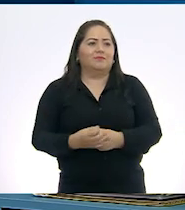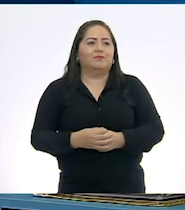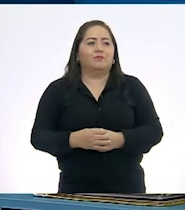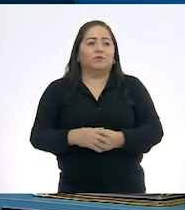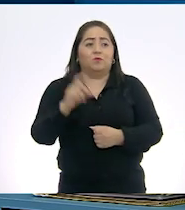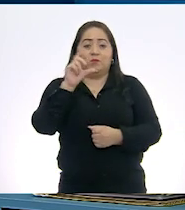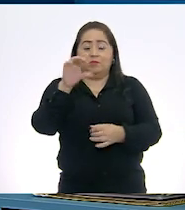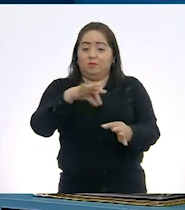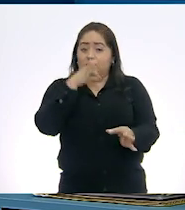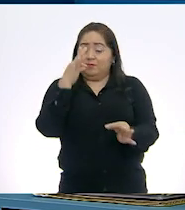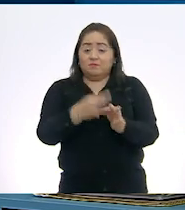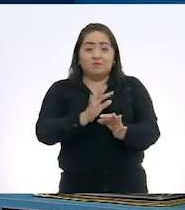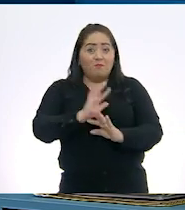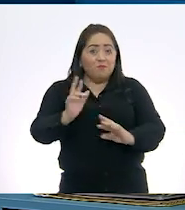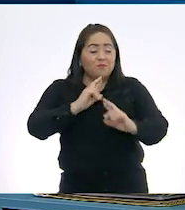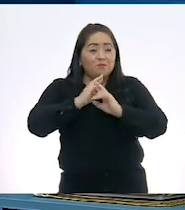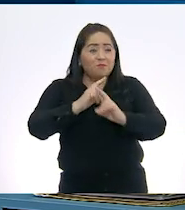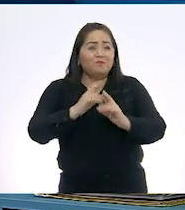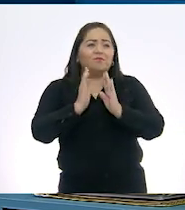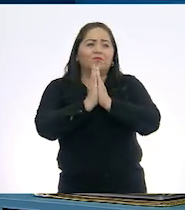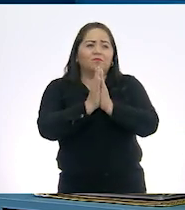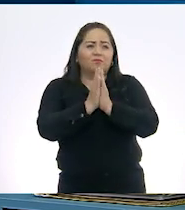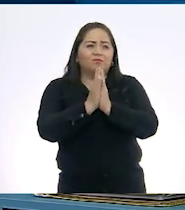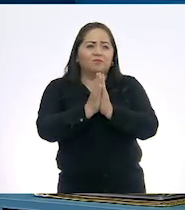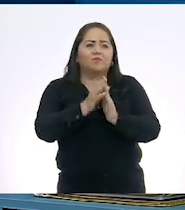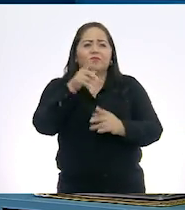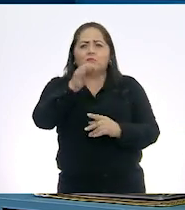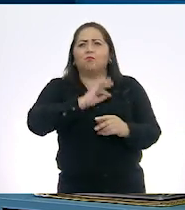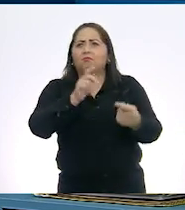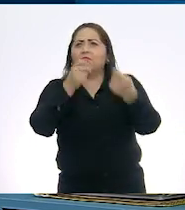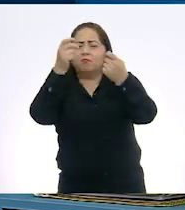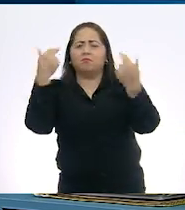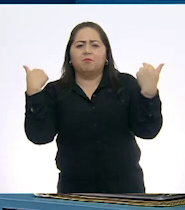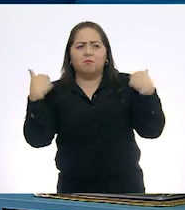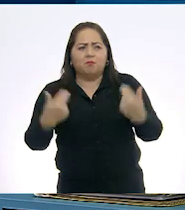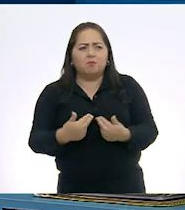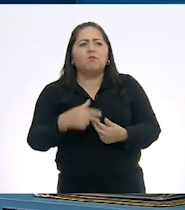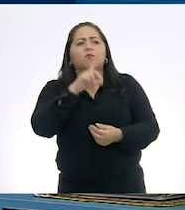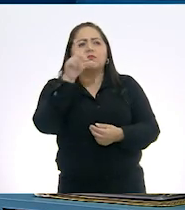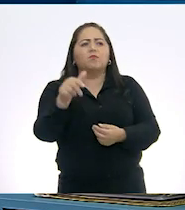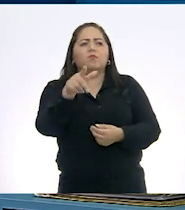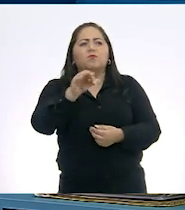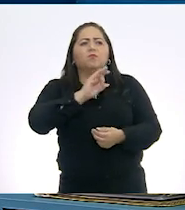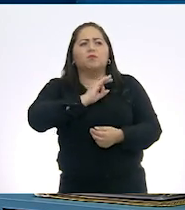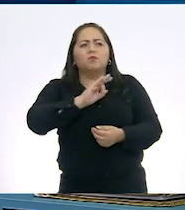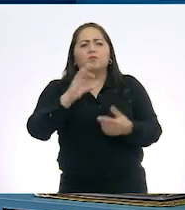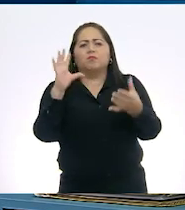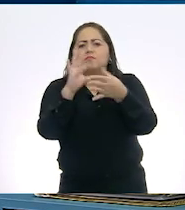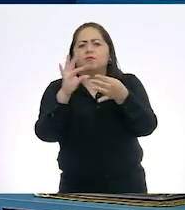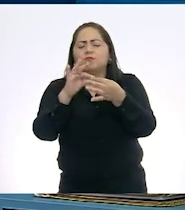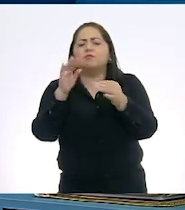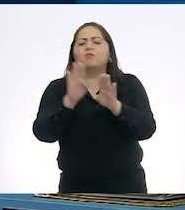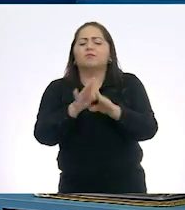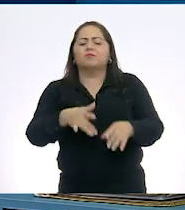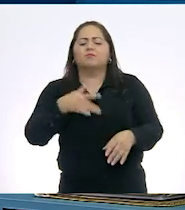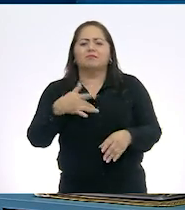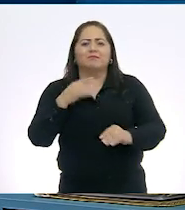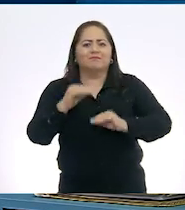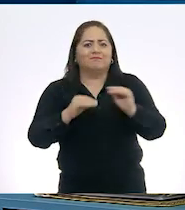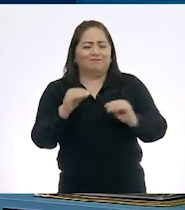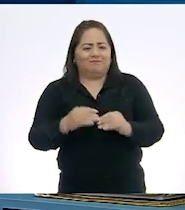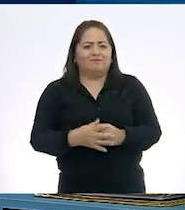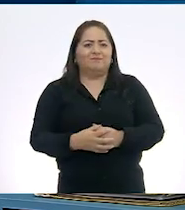Una vez que tengas el resultado, por favor, puedes presentarlo a tu maestro y puedes comentarle cómo te sentiste al elaborarlo,